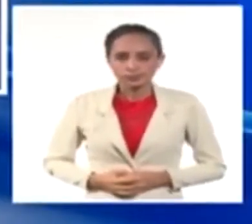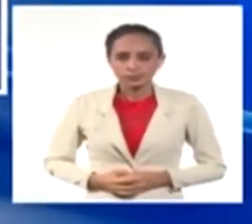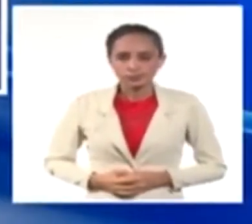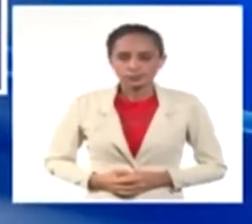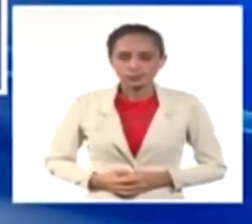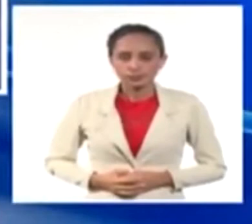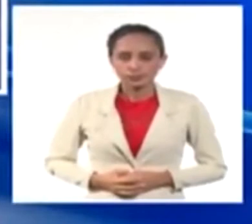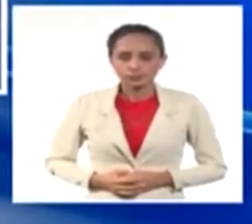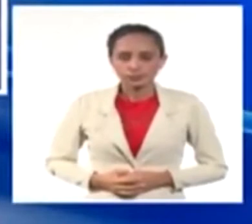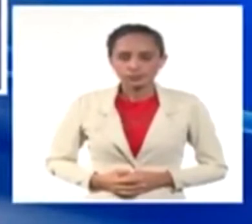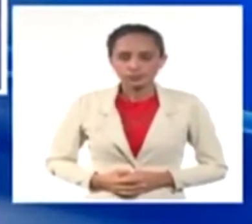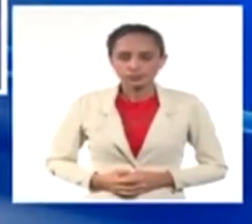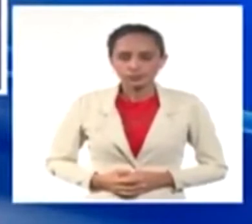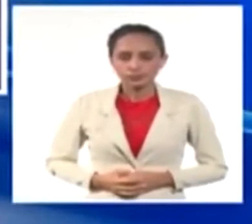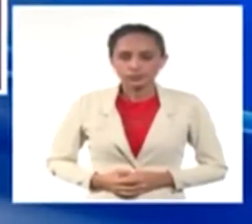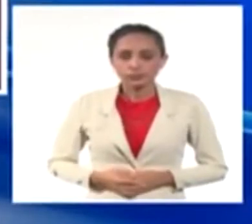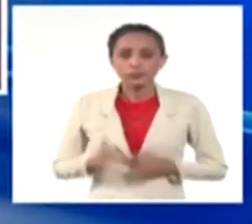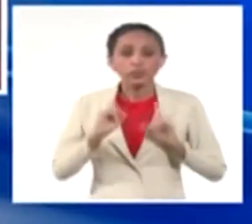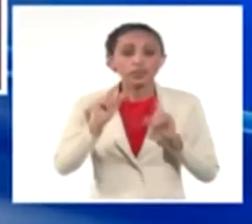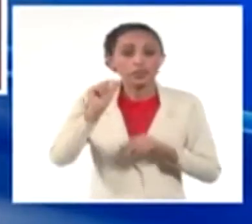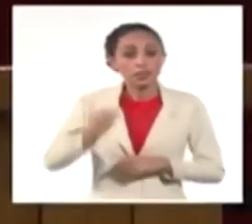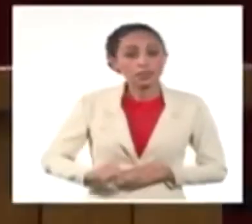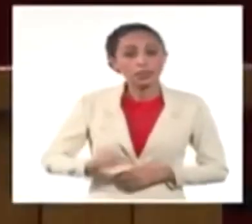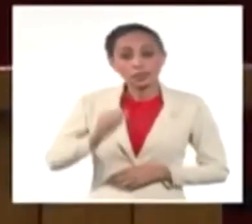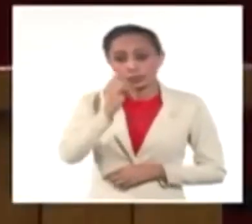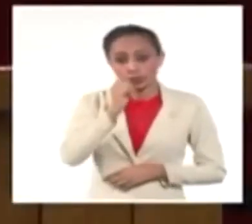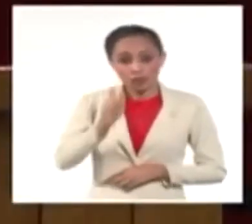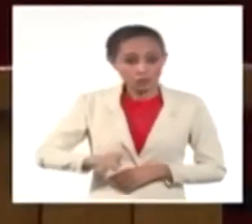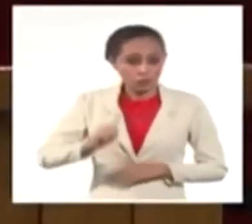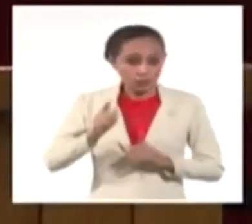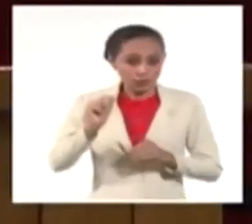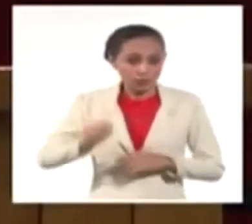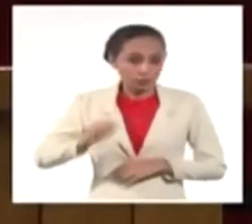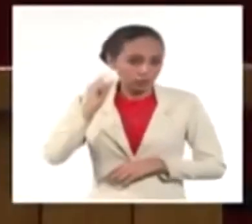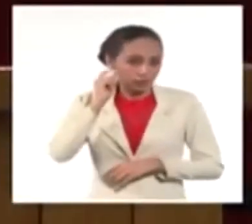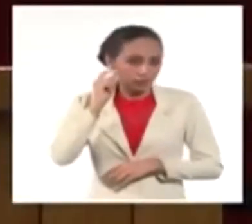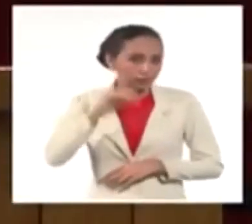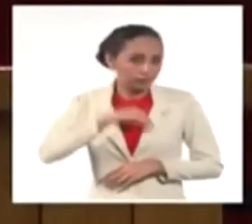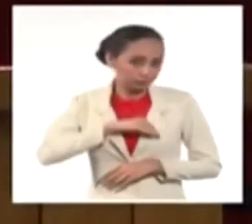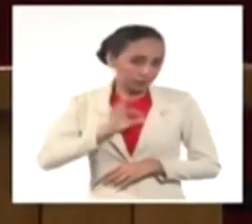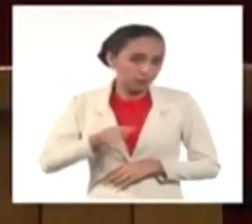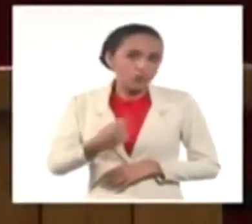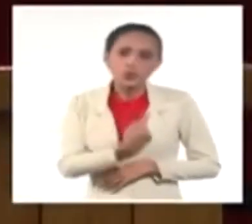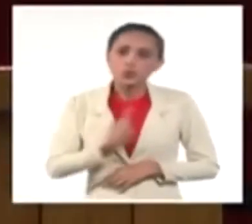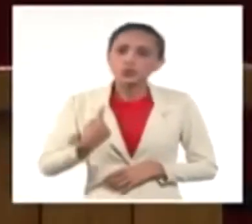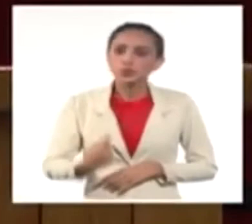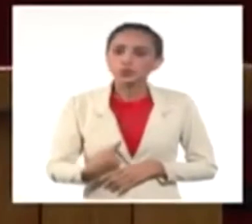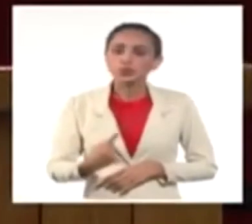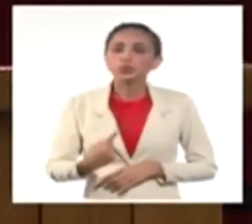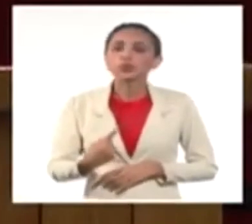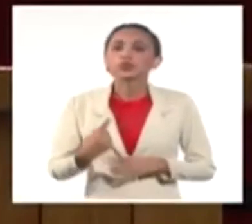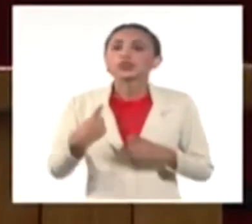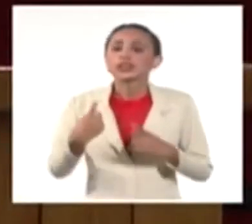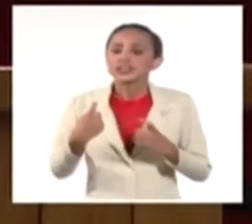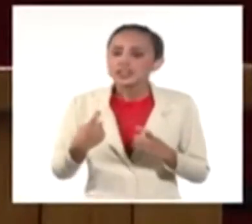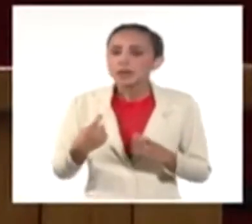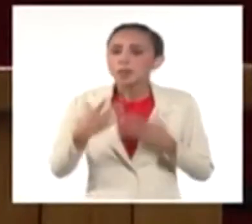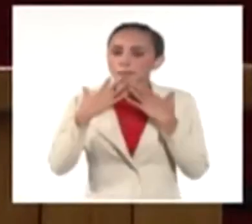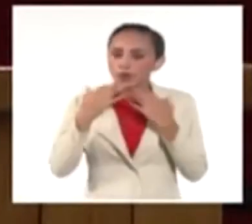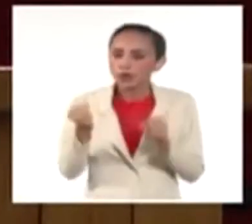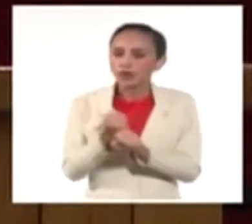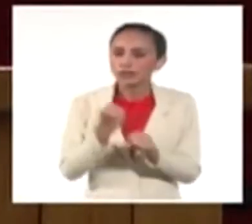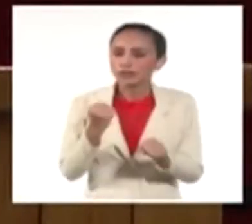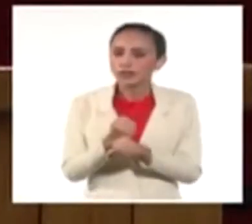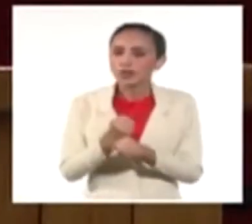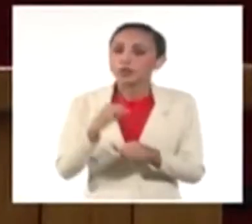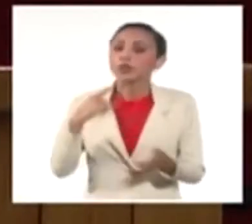Diputadas y diputados, tenemos el reto de mejorar el desempeño presupuestario, por lo que se proponen un grupo